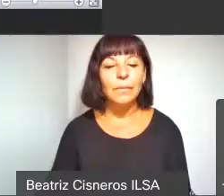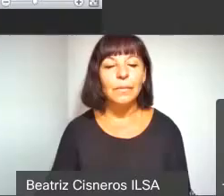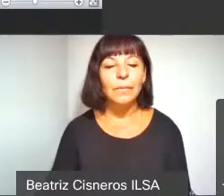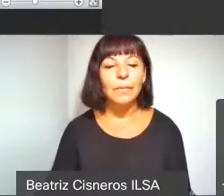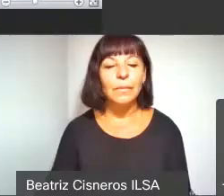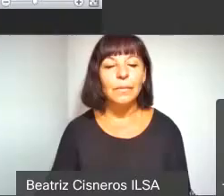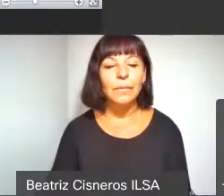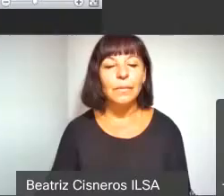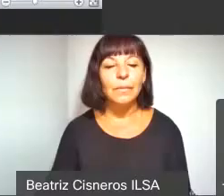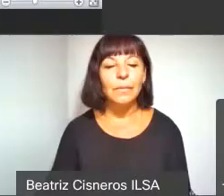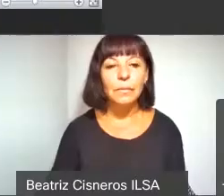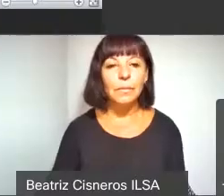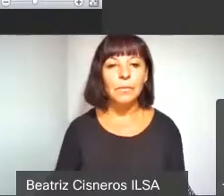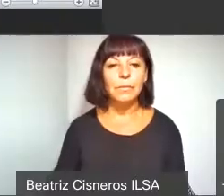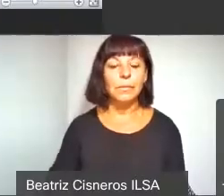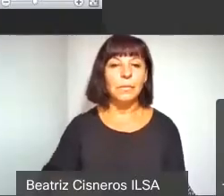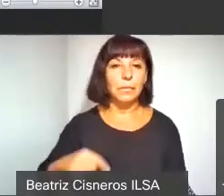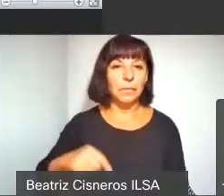estar a cargo